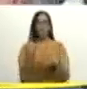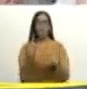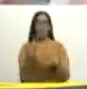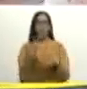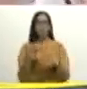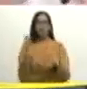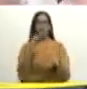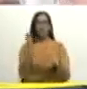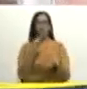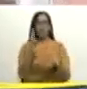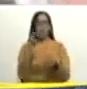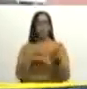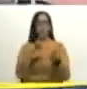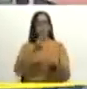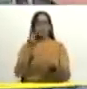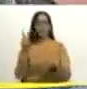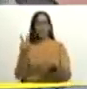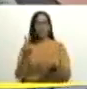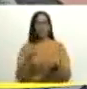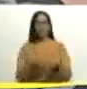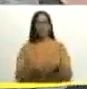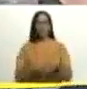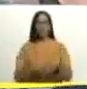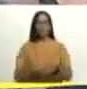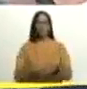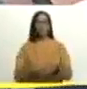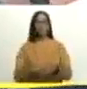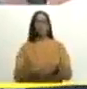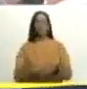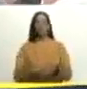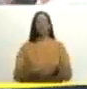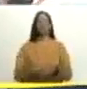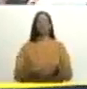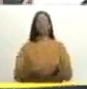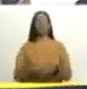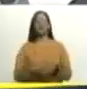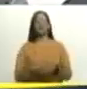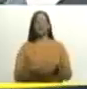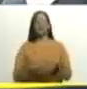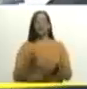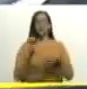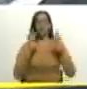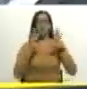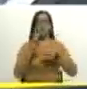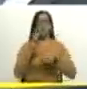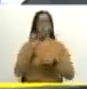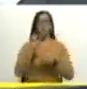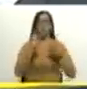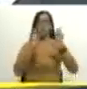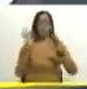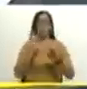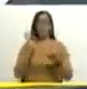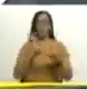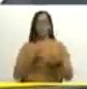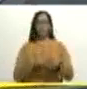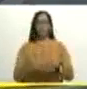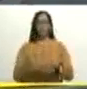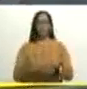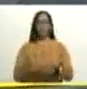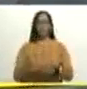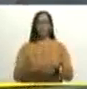de 2022. En el mercado genérico, 12.9%.